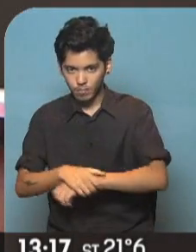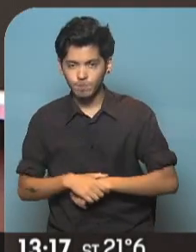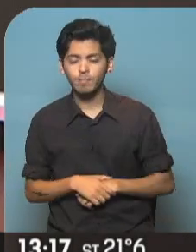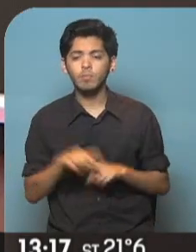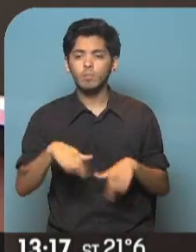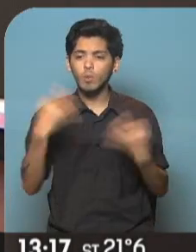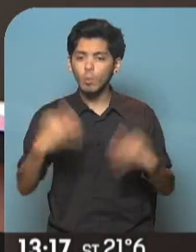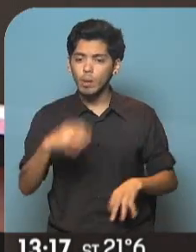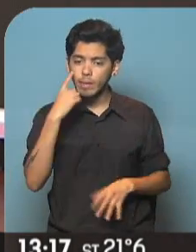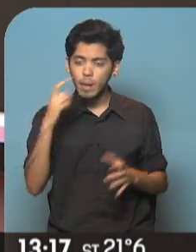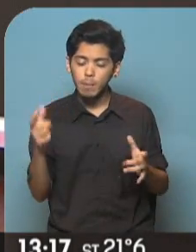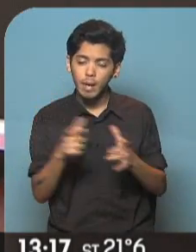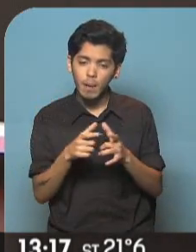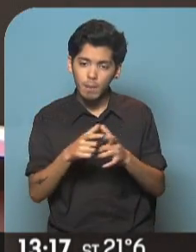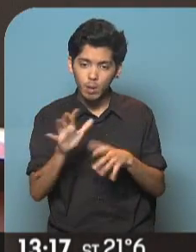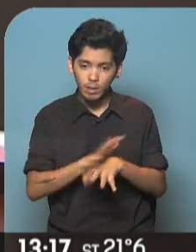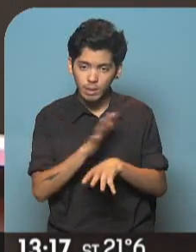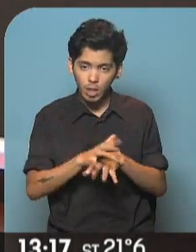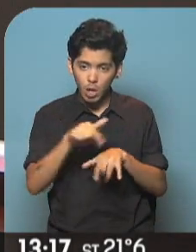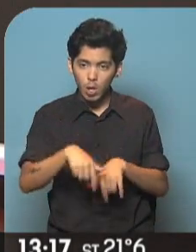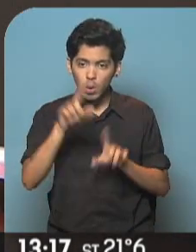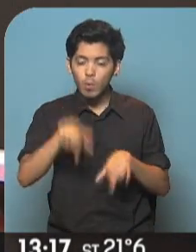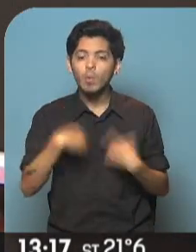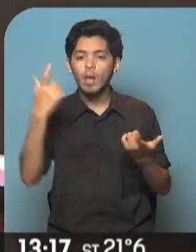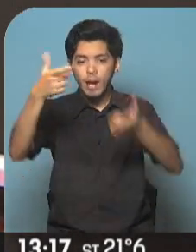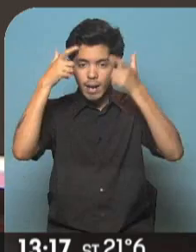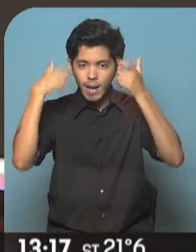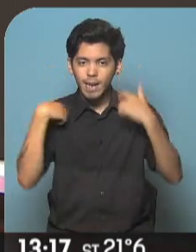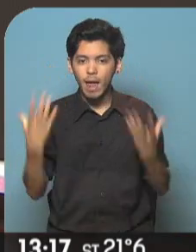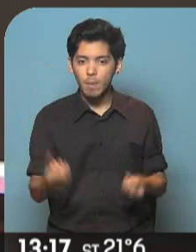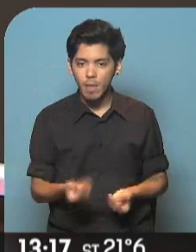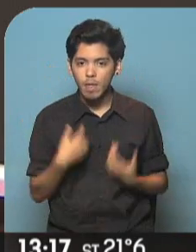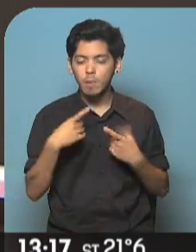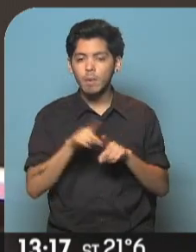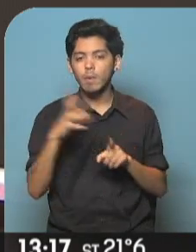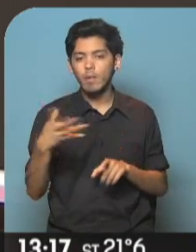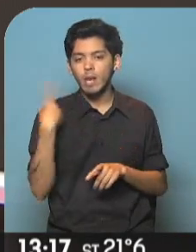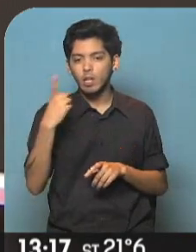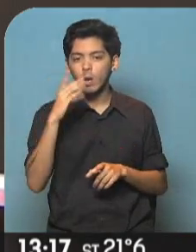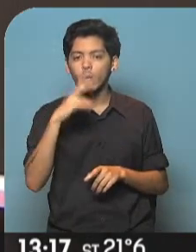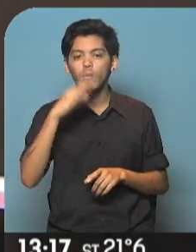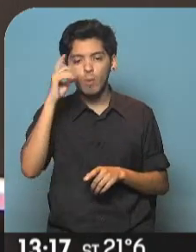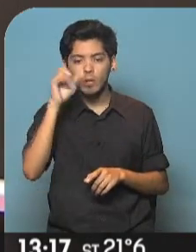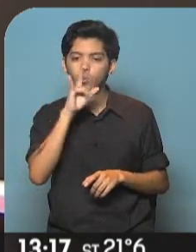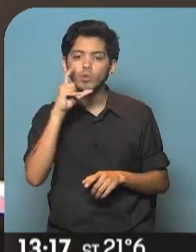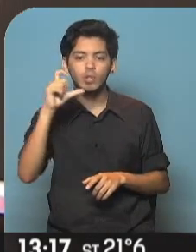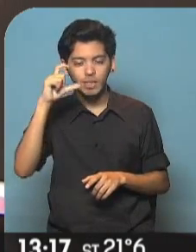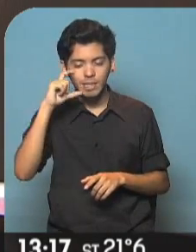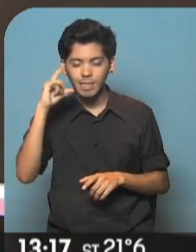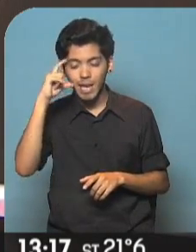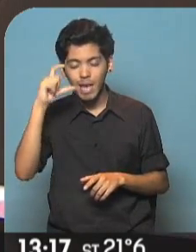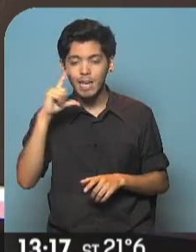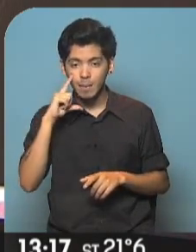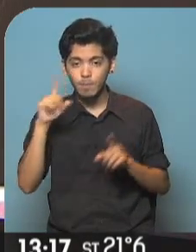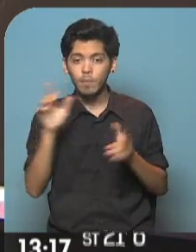Hoy es un buen día para ir al cine porque hoy llega La Reina del Miedo, la ópera prima como directora de Valeria Bertuccelli. Gran propuesta en este día que tiene